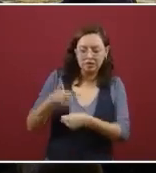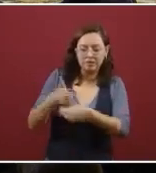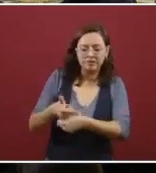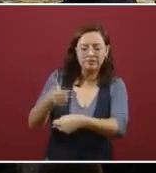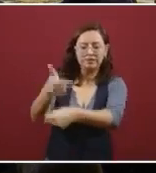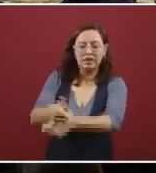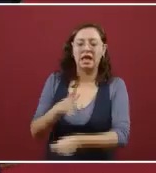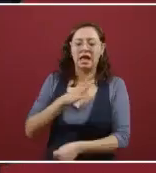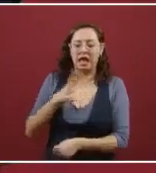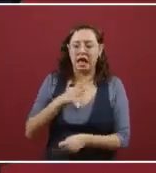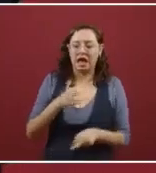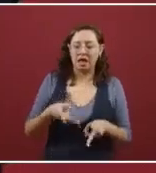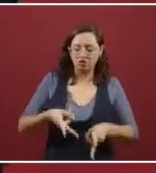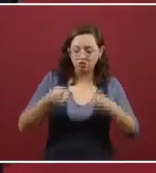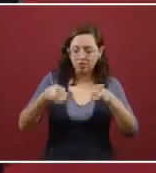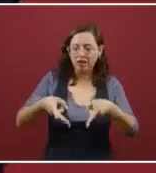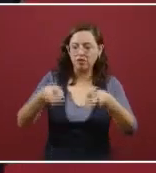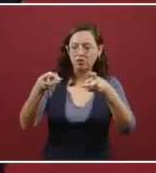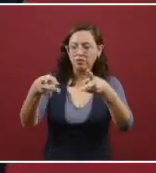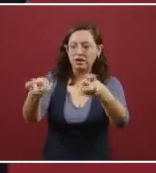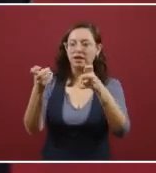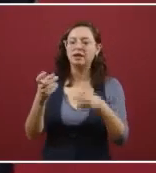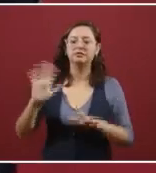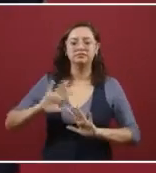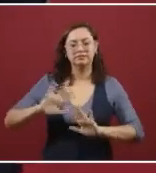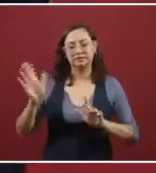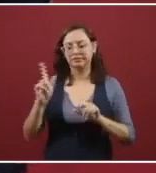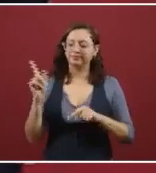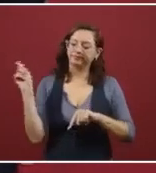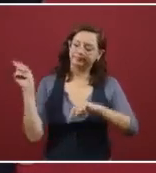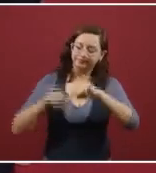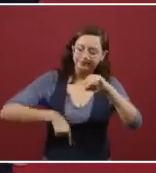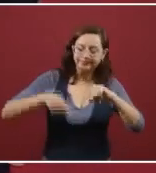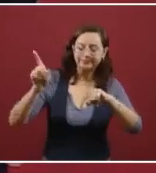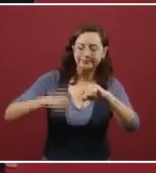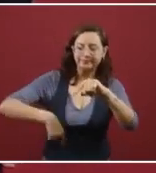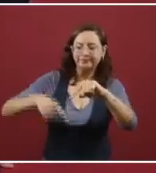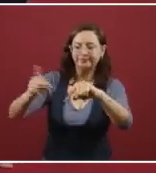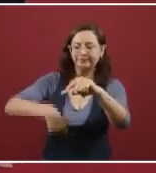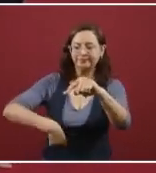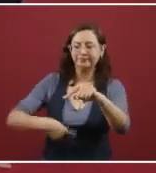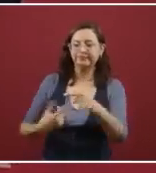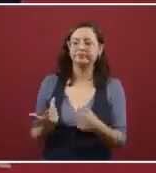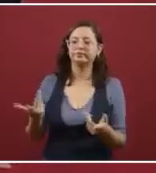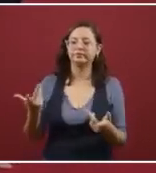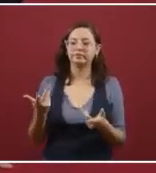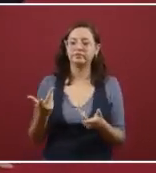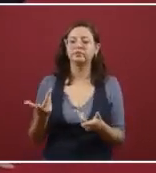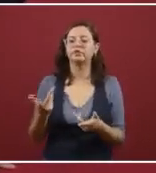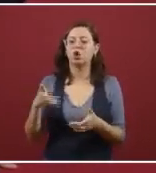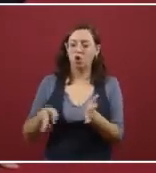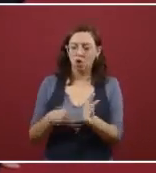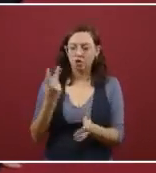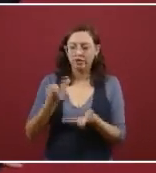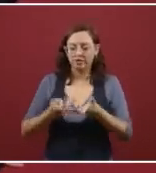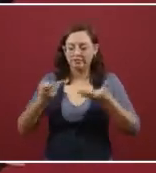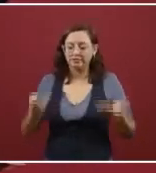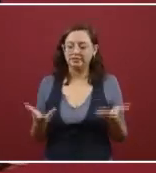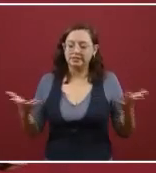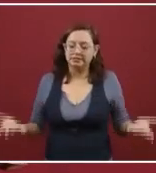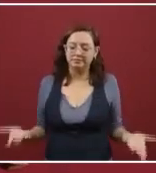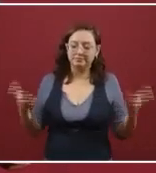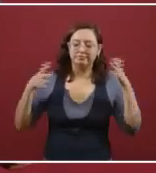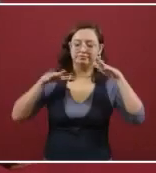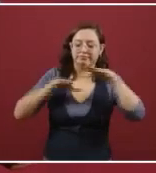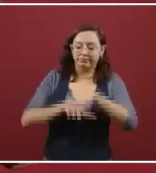se procede a sellarlas herméticamente, se vuelven a tender tierra encima de ellas y luego viene ya el